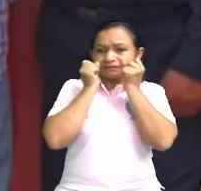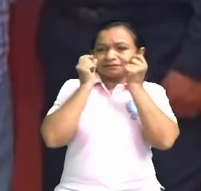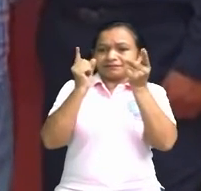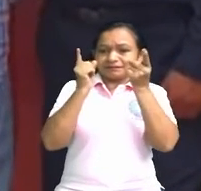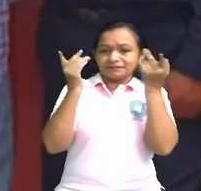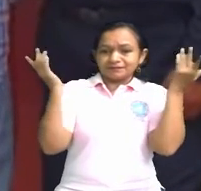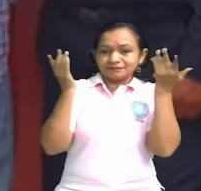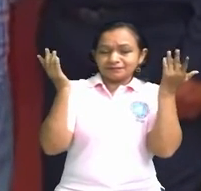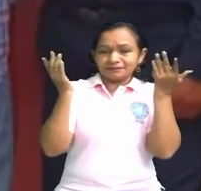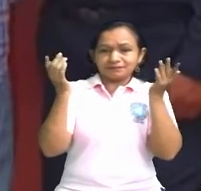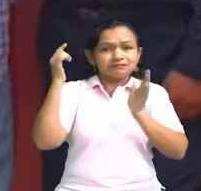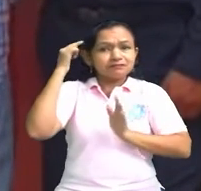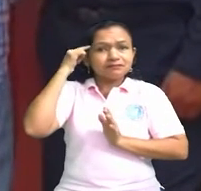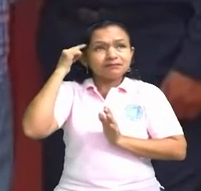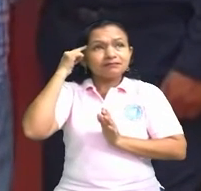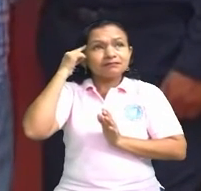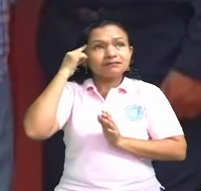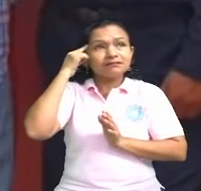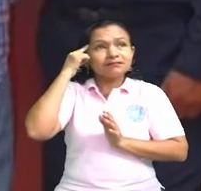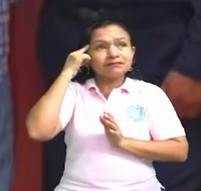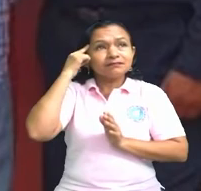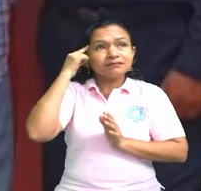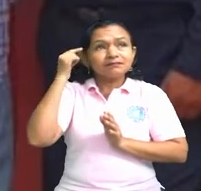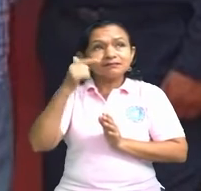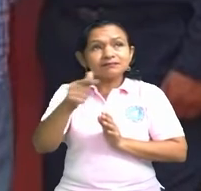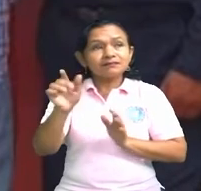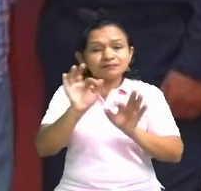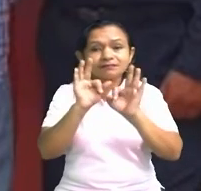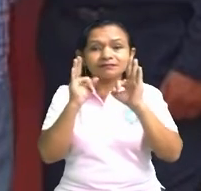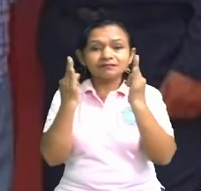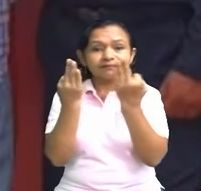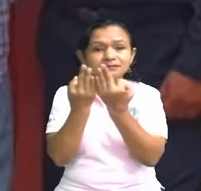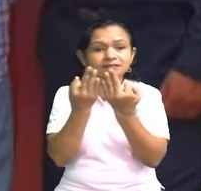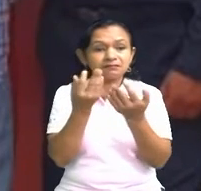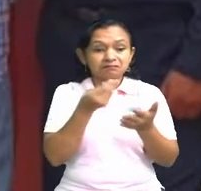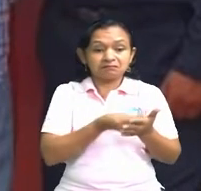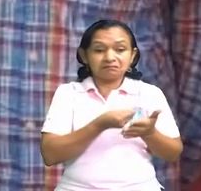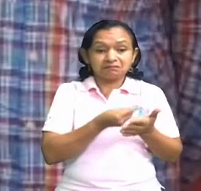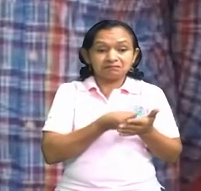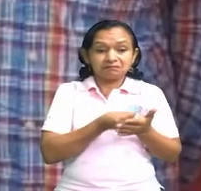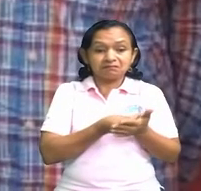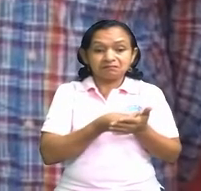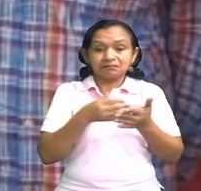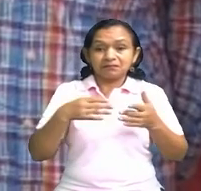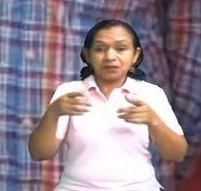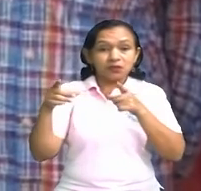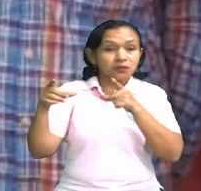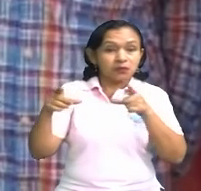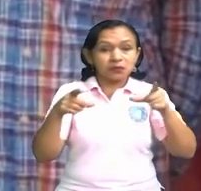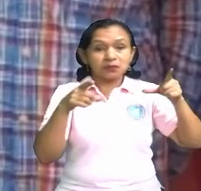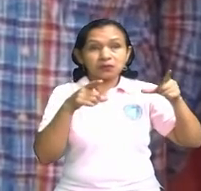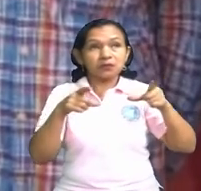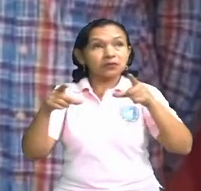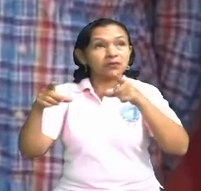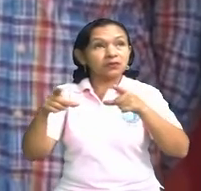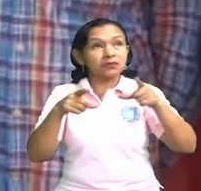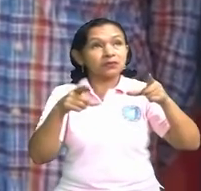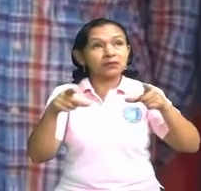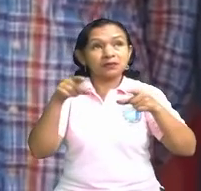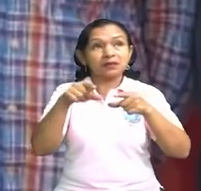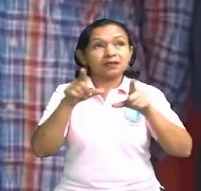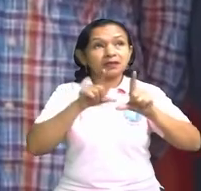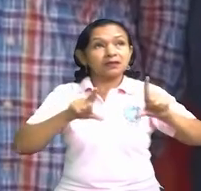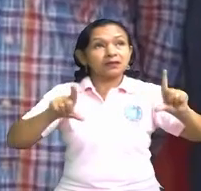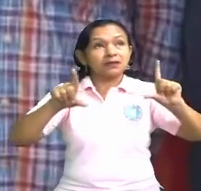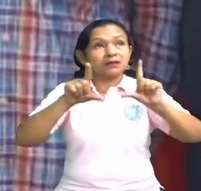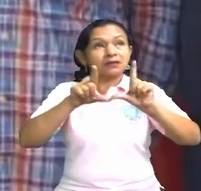impresionó. Ellos creían que la familia andaba comprando el queque o que iban a festejarlo en uno de los ambientes que hay en El Salvador